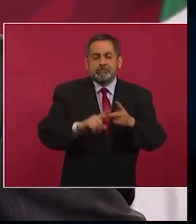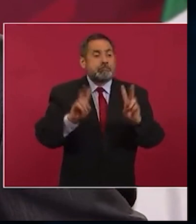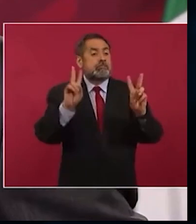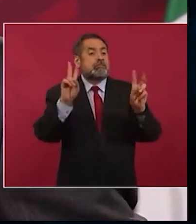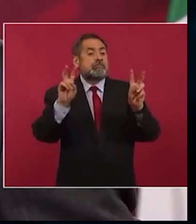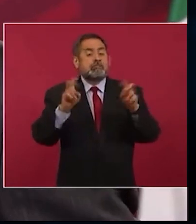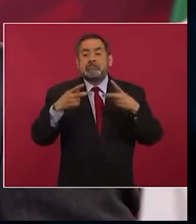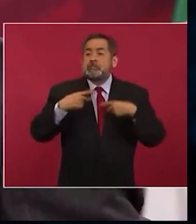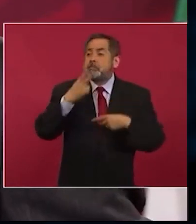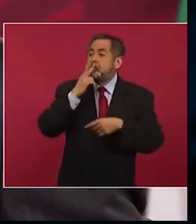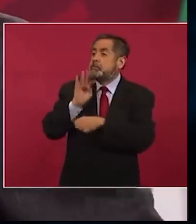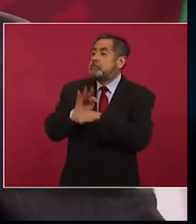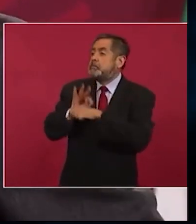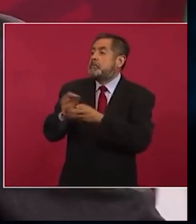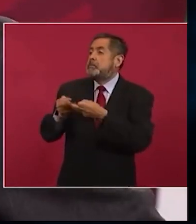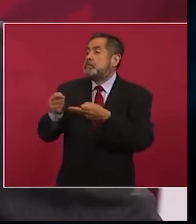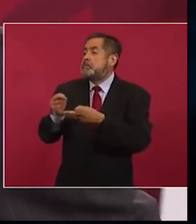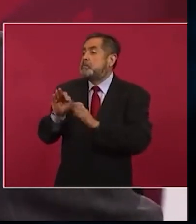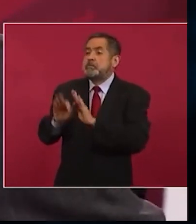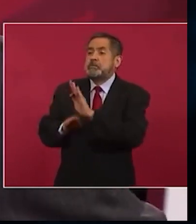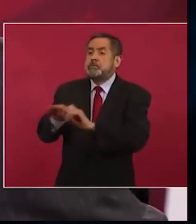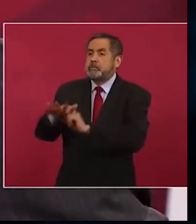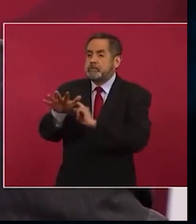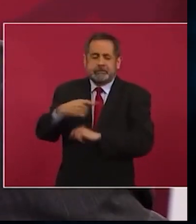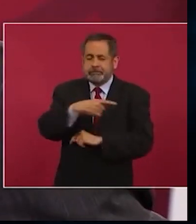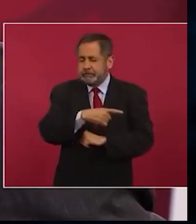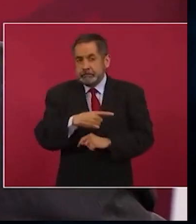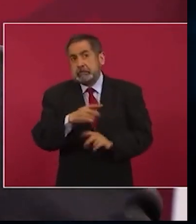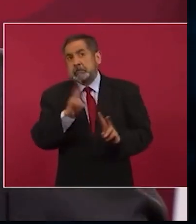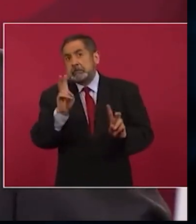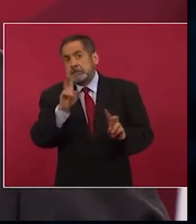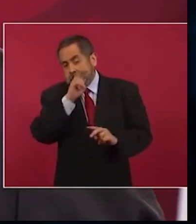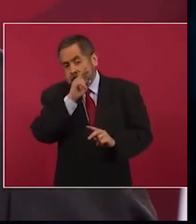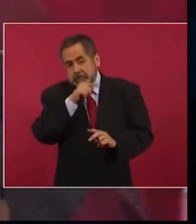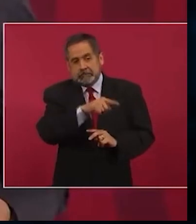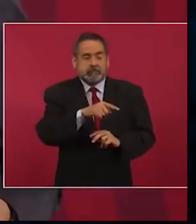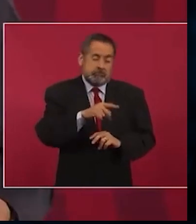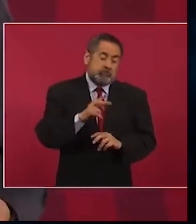ambientalistas supuestamente preocupados x